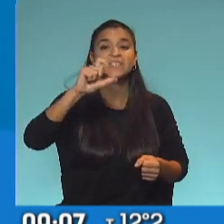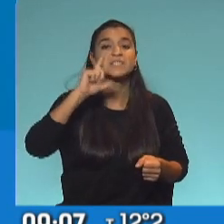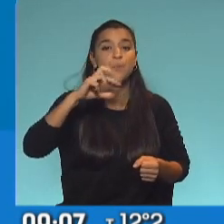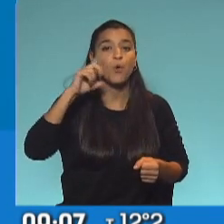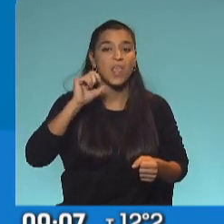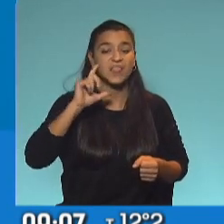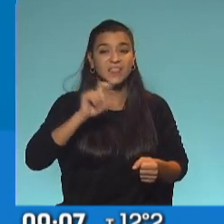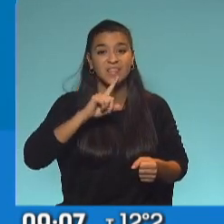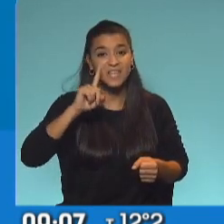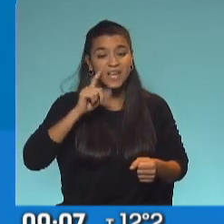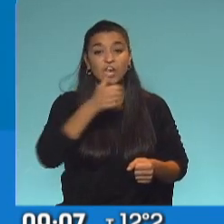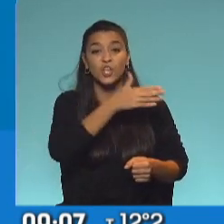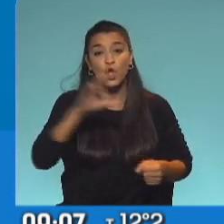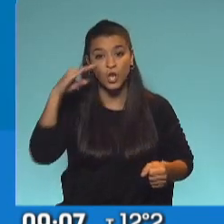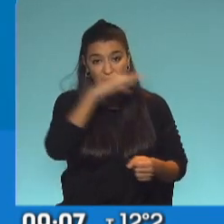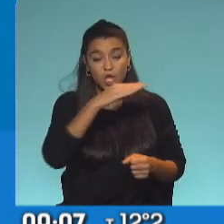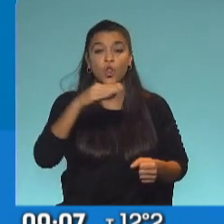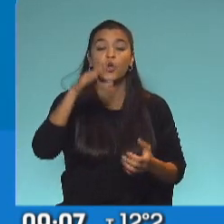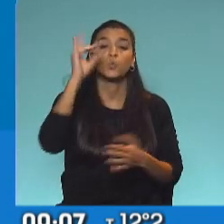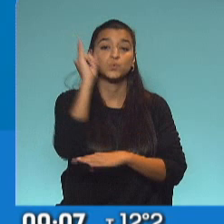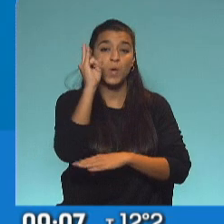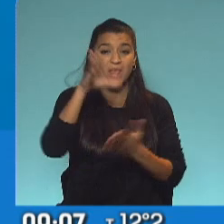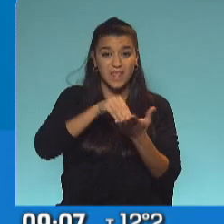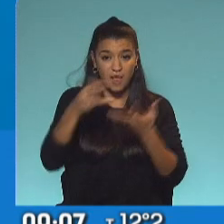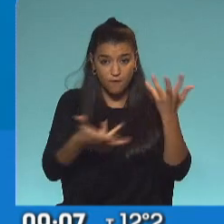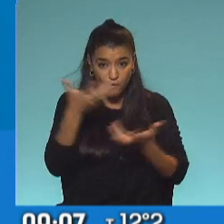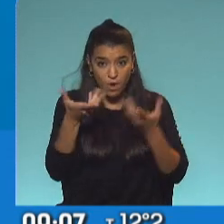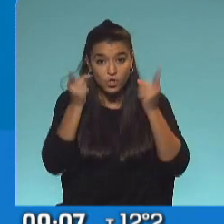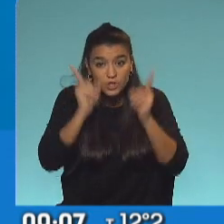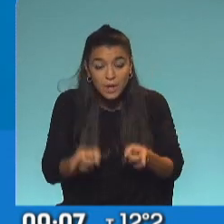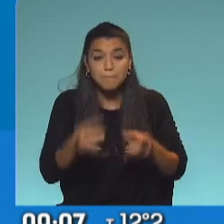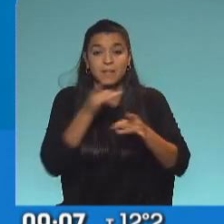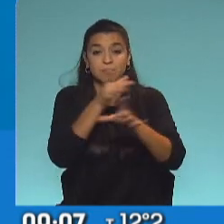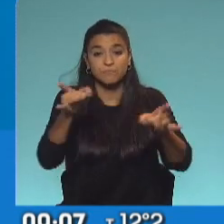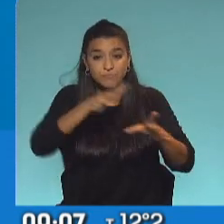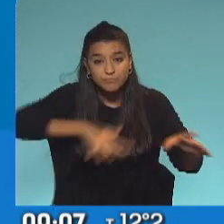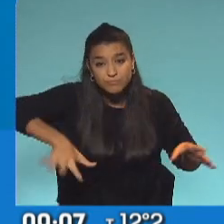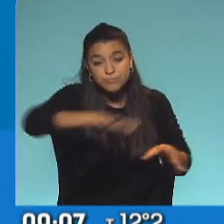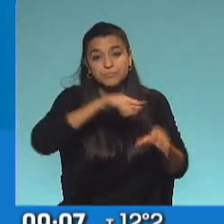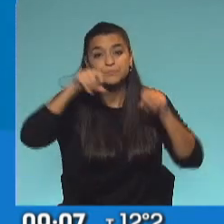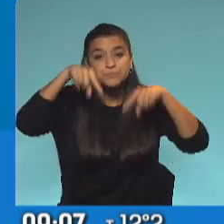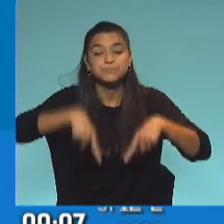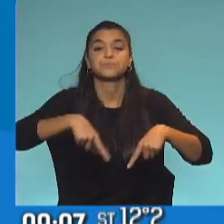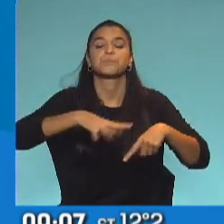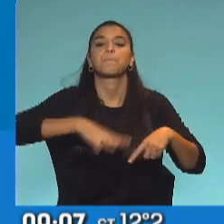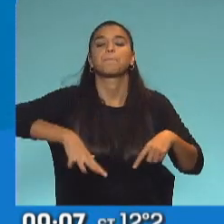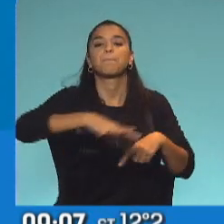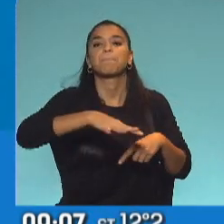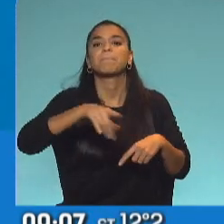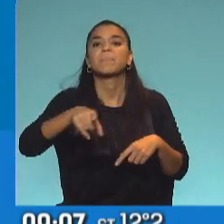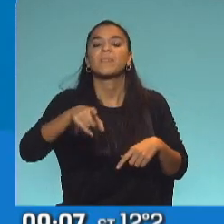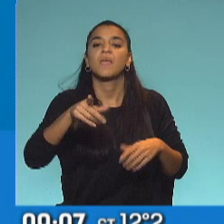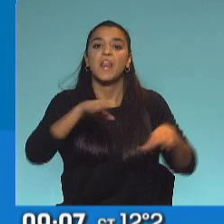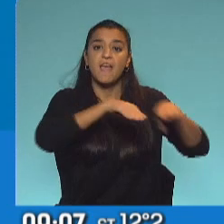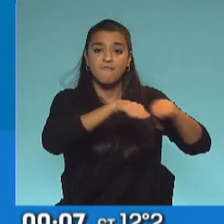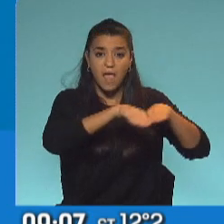río negro y en ushuaia en tierra del fuego también observamos mecanismos de transmisión local en conglomerados en la ciudad